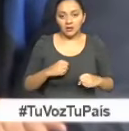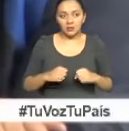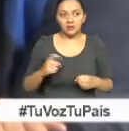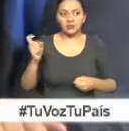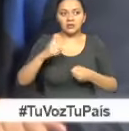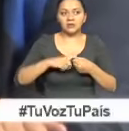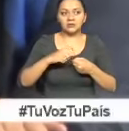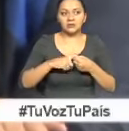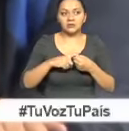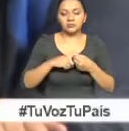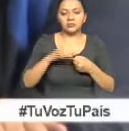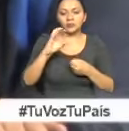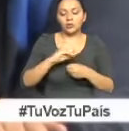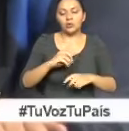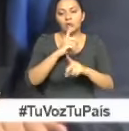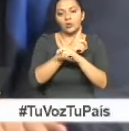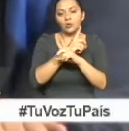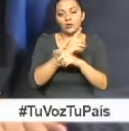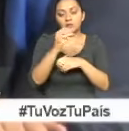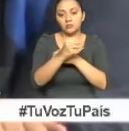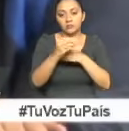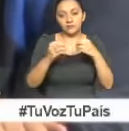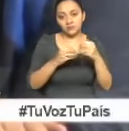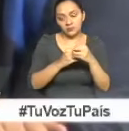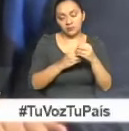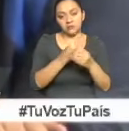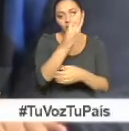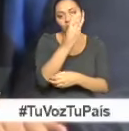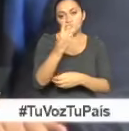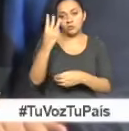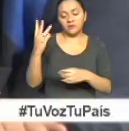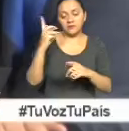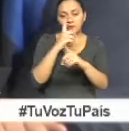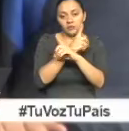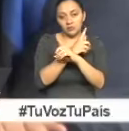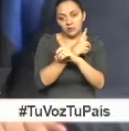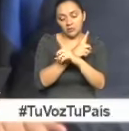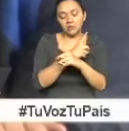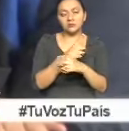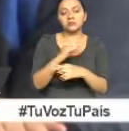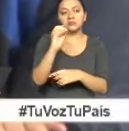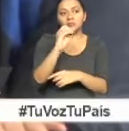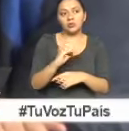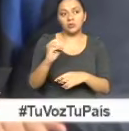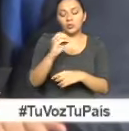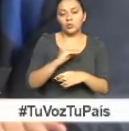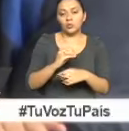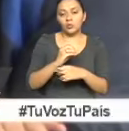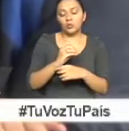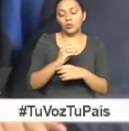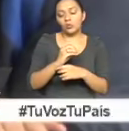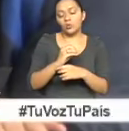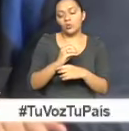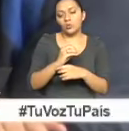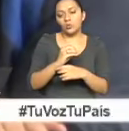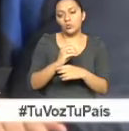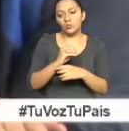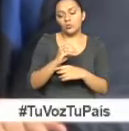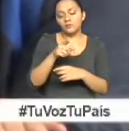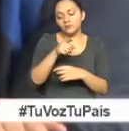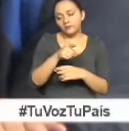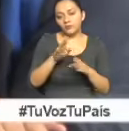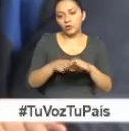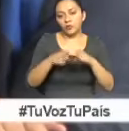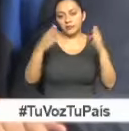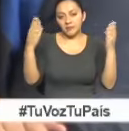puedan inscribirse en el CONADIS, pueden entrar a la página web del CONADIS, también pueden entrar a la página web de la carrera 15K del comercio para poder